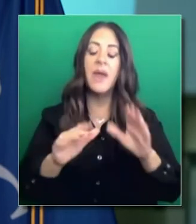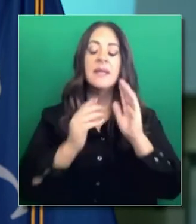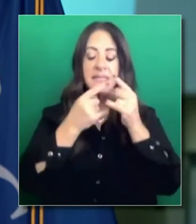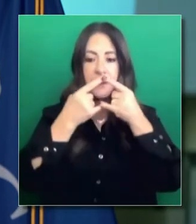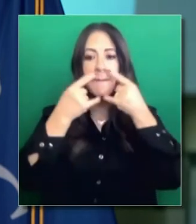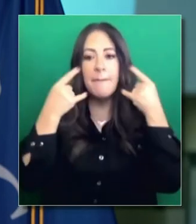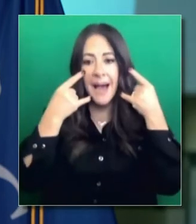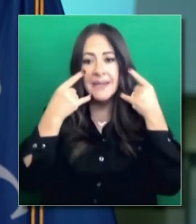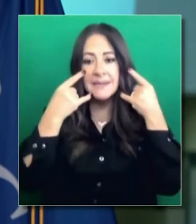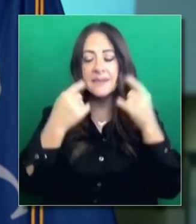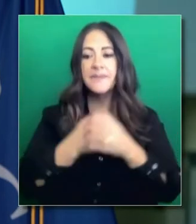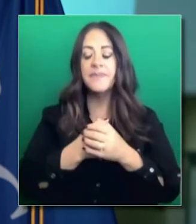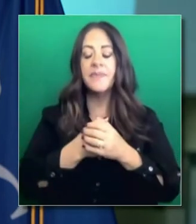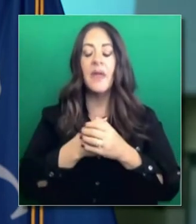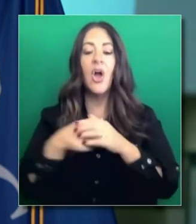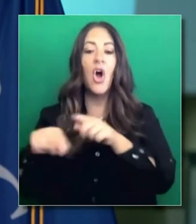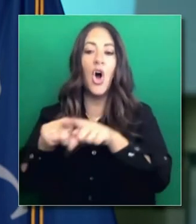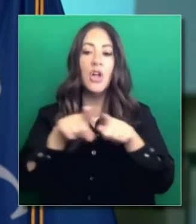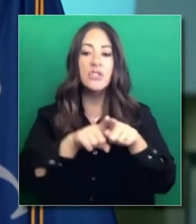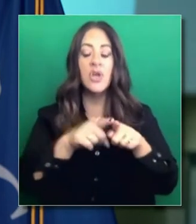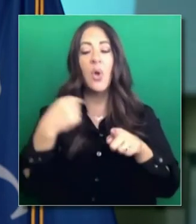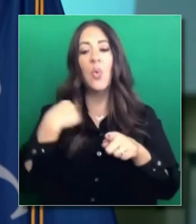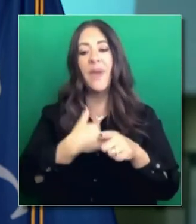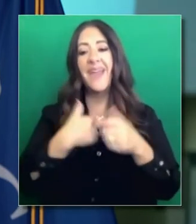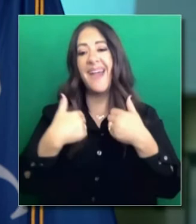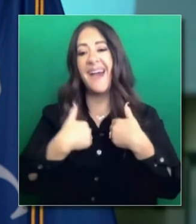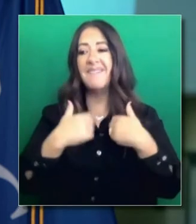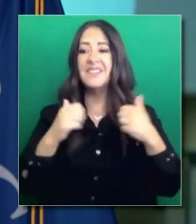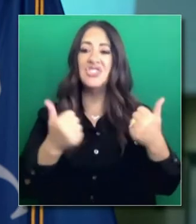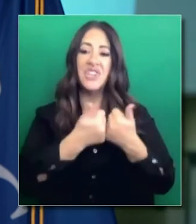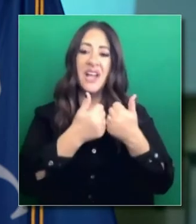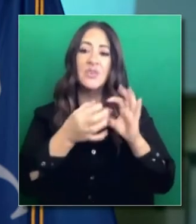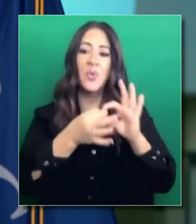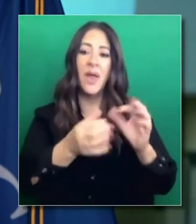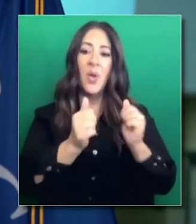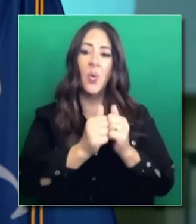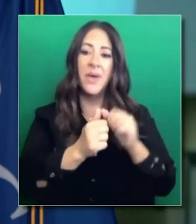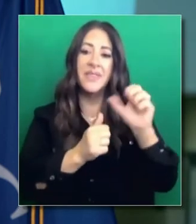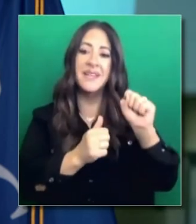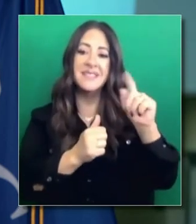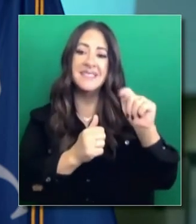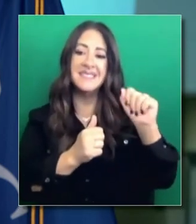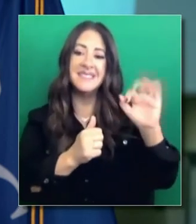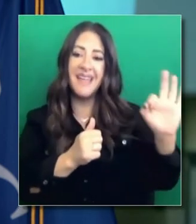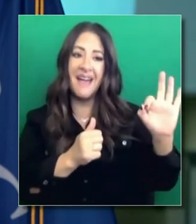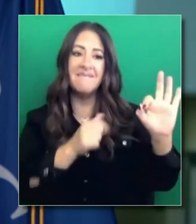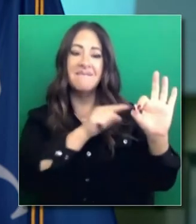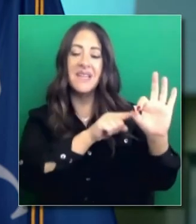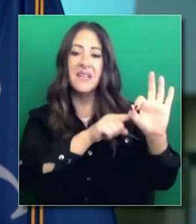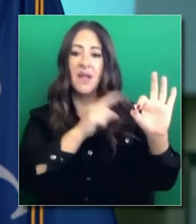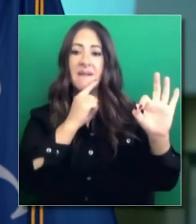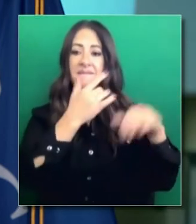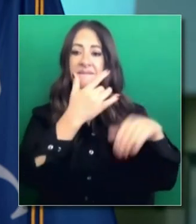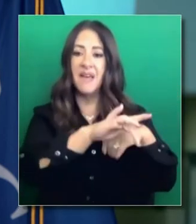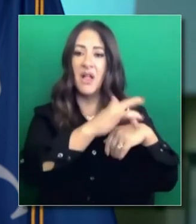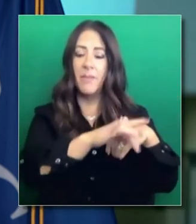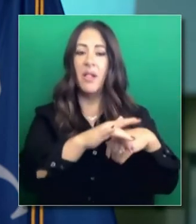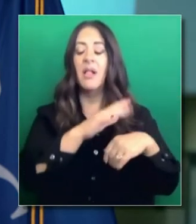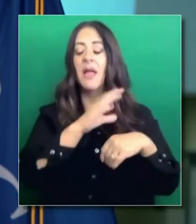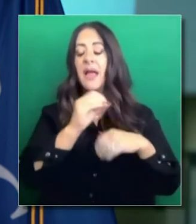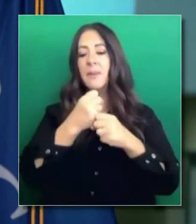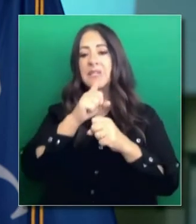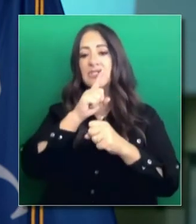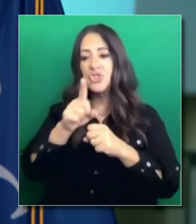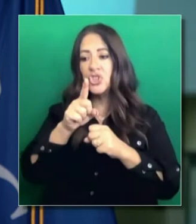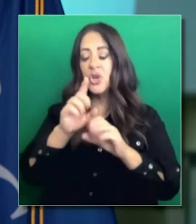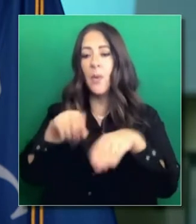notar que hay un reto de logística, de uso de personal para las pruebas y la administración de pruebas